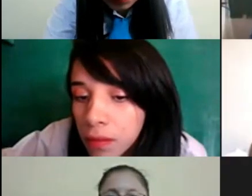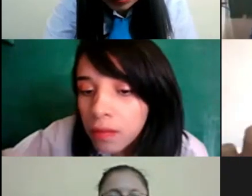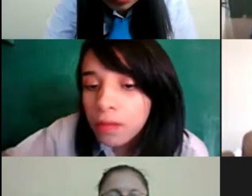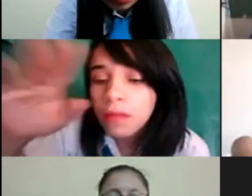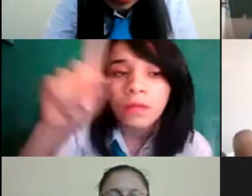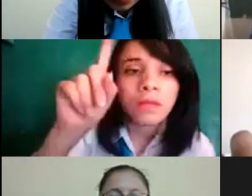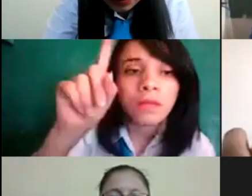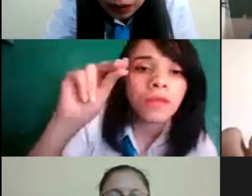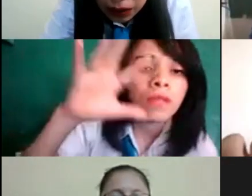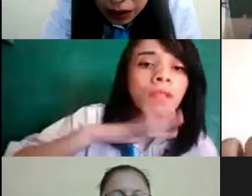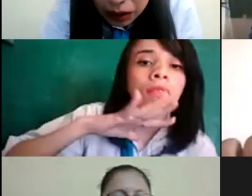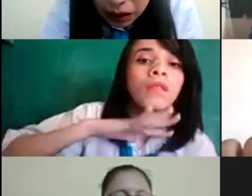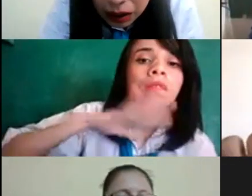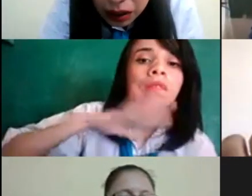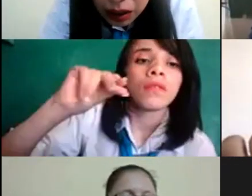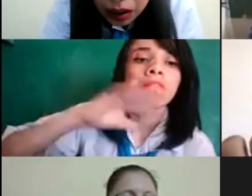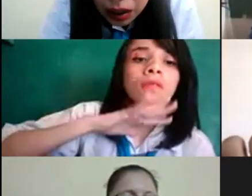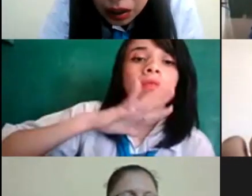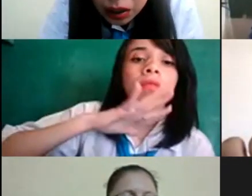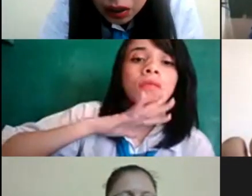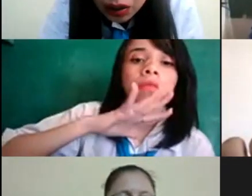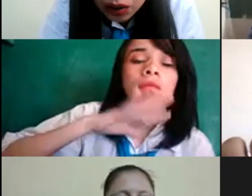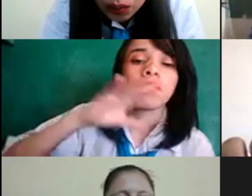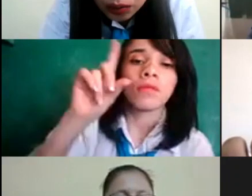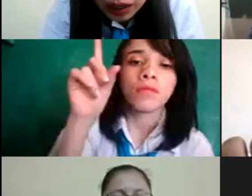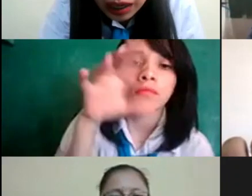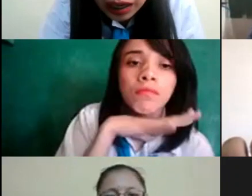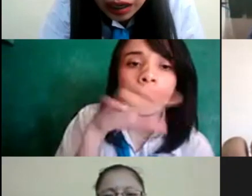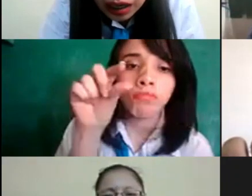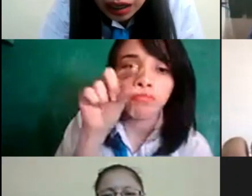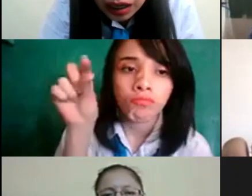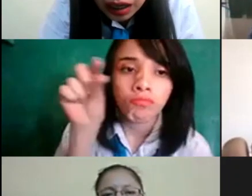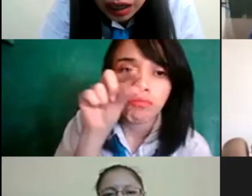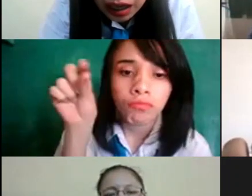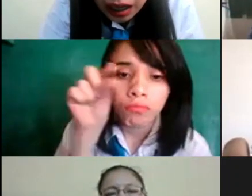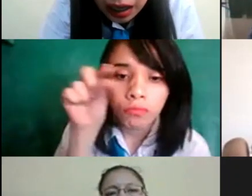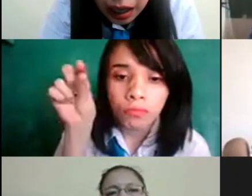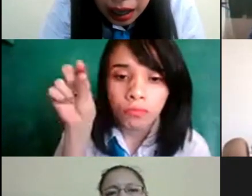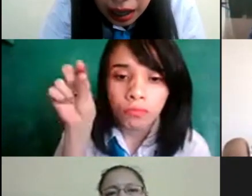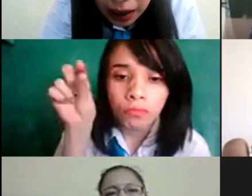No les ha aparecido. No aparece, señor Rubí. No aparece, Rubí. Señor Rubí. Aparecido.